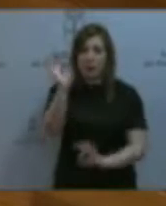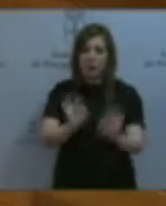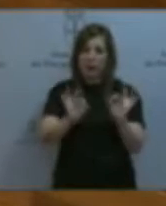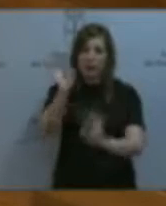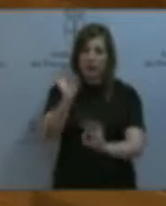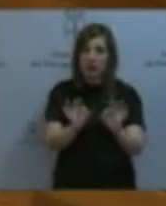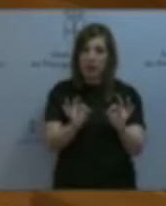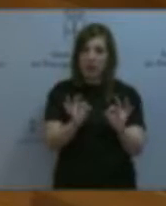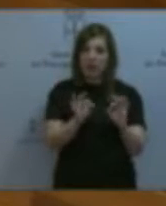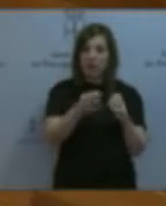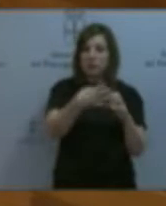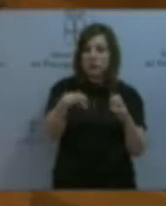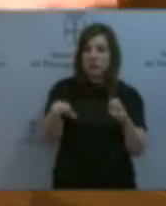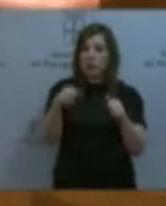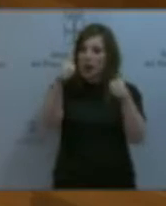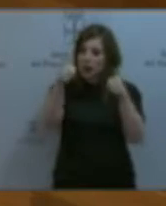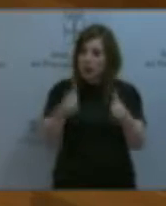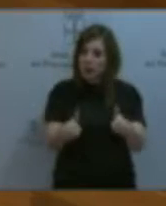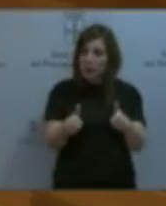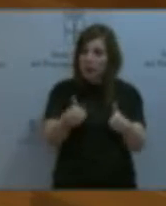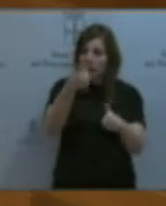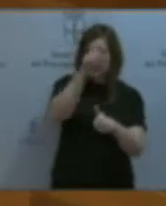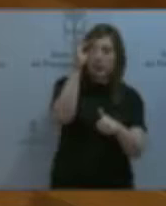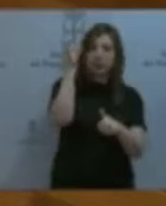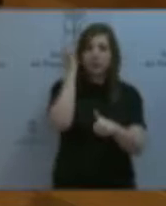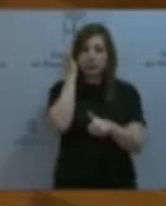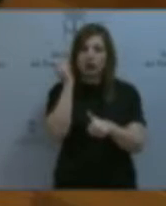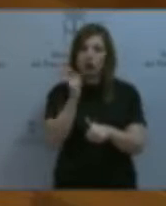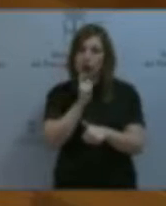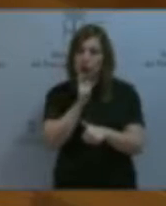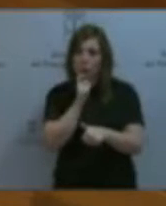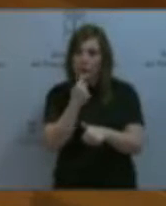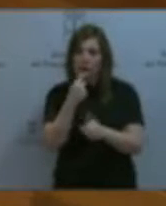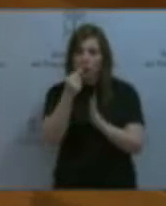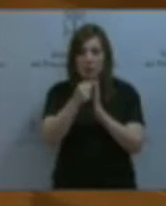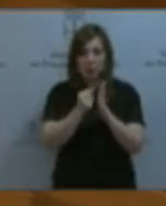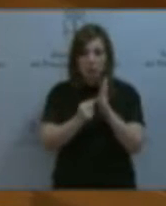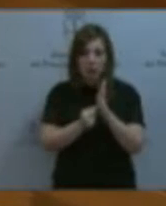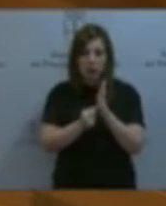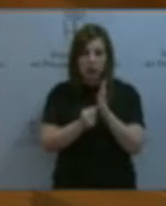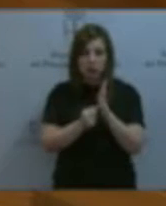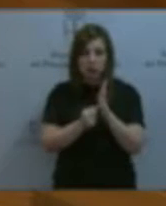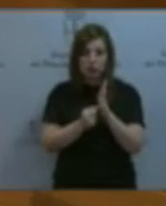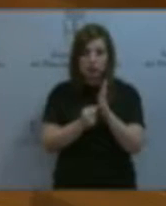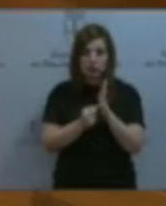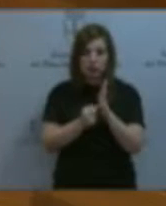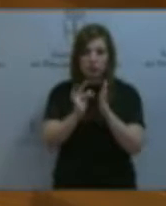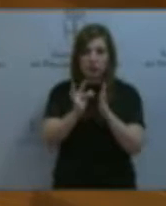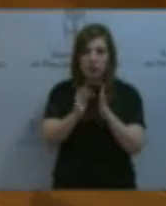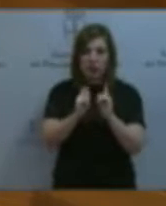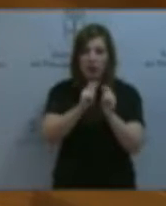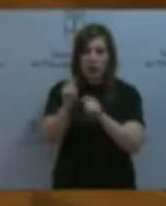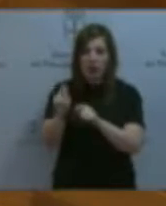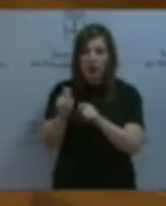de distribución de licencias masculinas y femeninas, se otorga una puntuación que favorecerá a aquellas federaciones